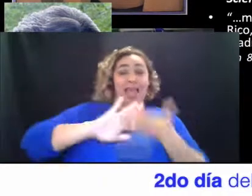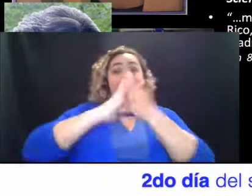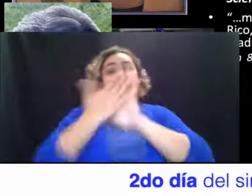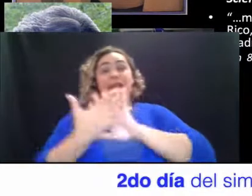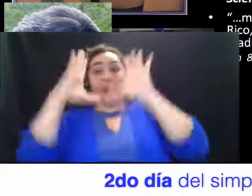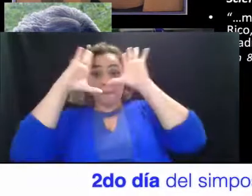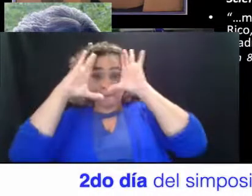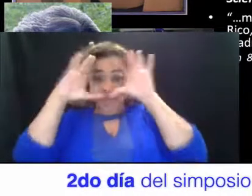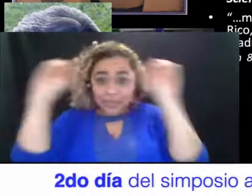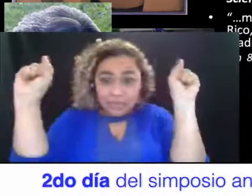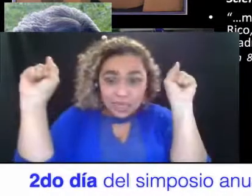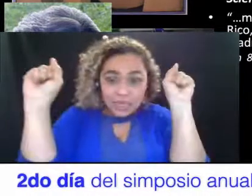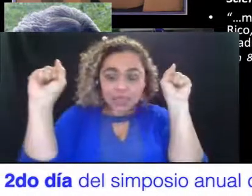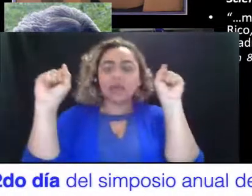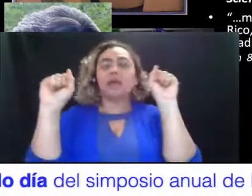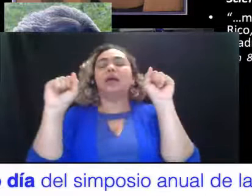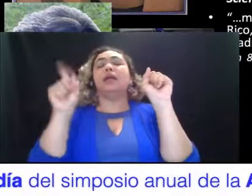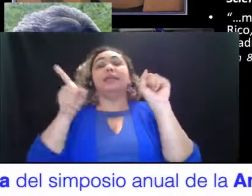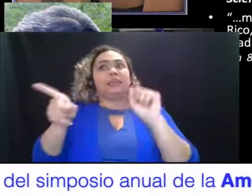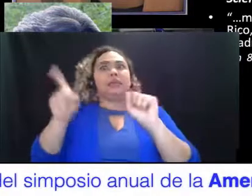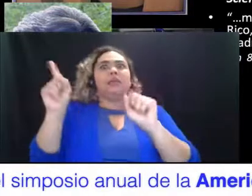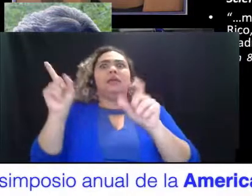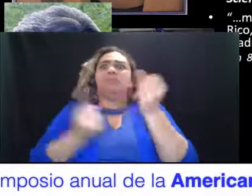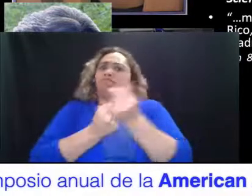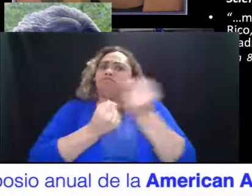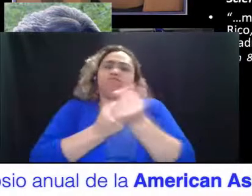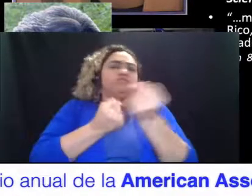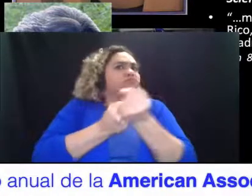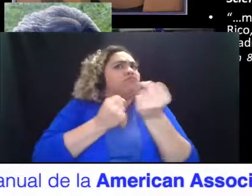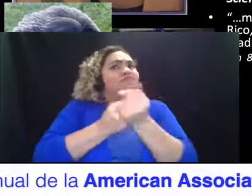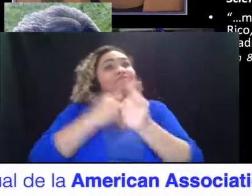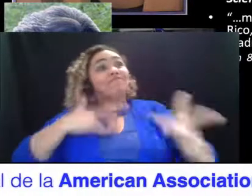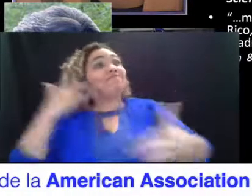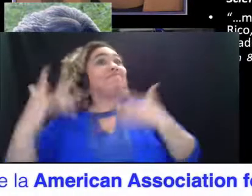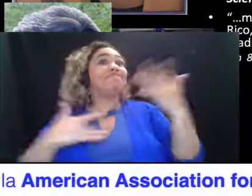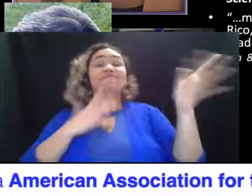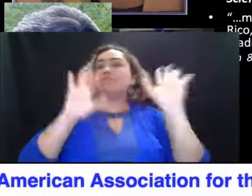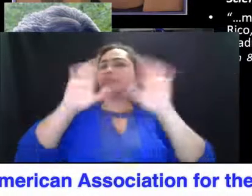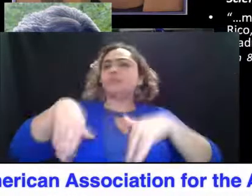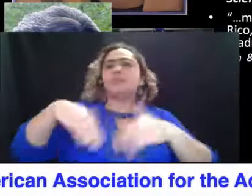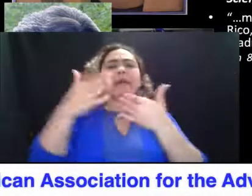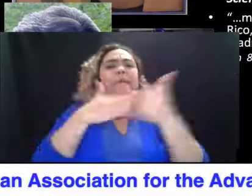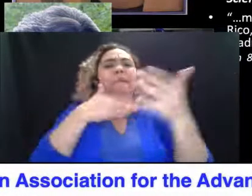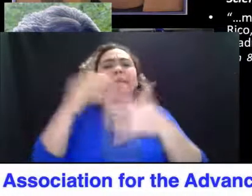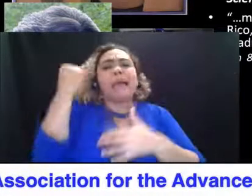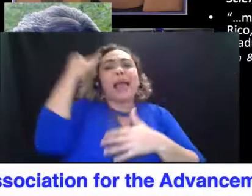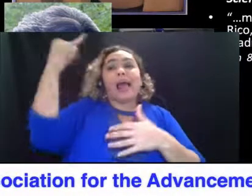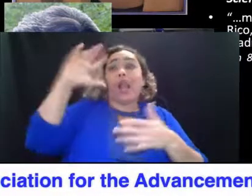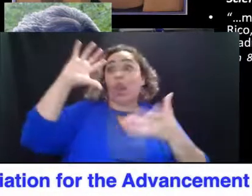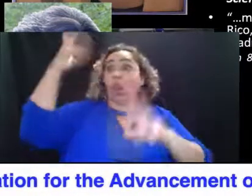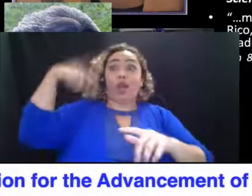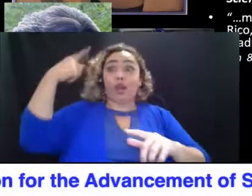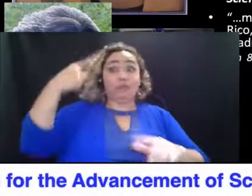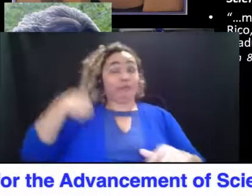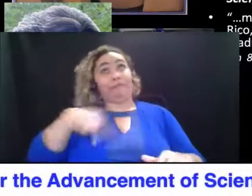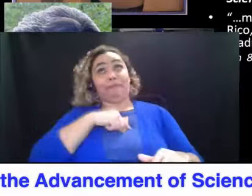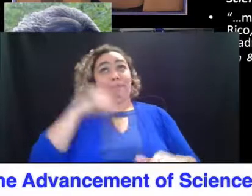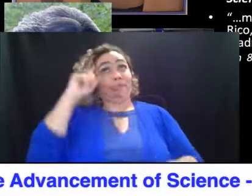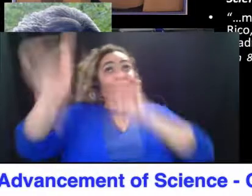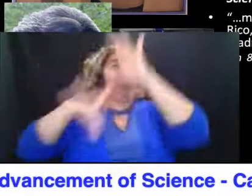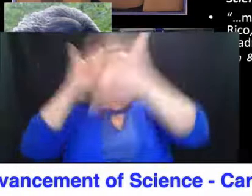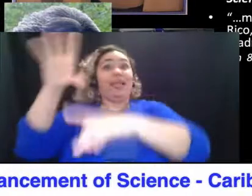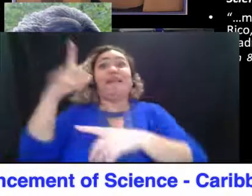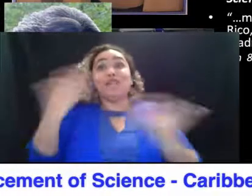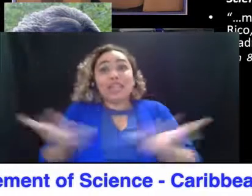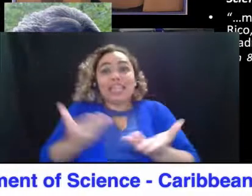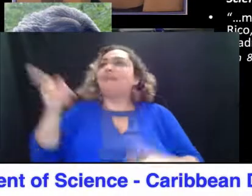presidentes, ella también nos apoyaba con mucho entusiasmo, no importaba las ideas medias locas que traíamos para la división.